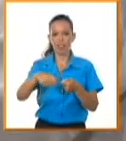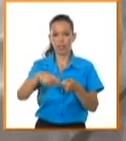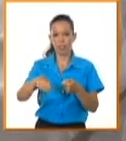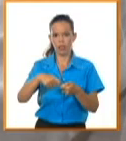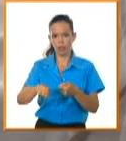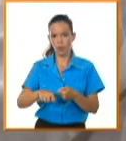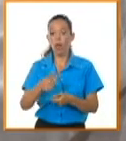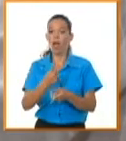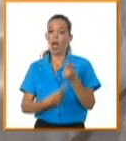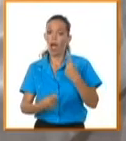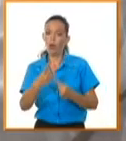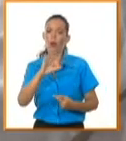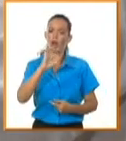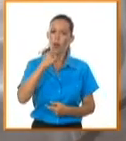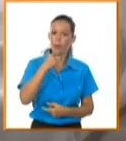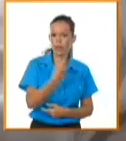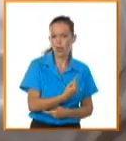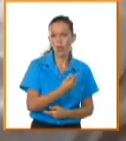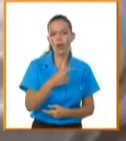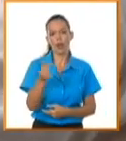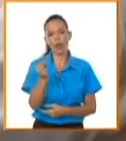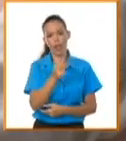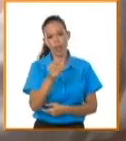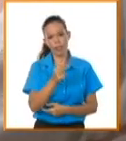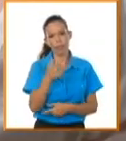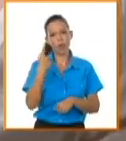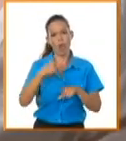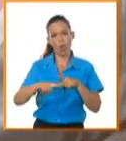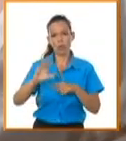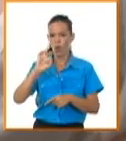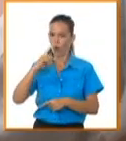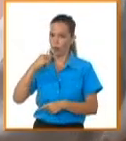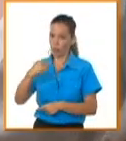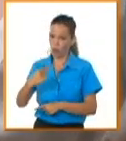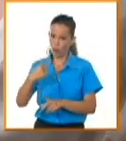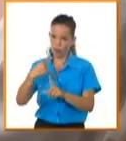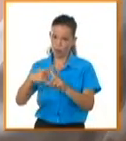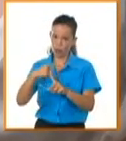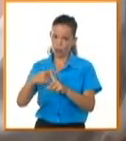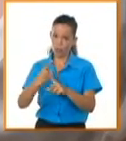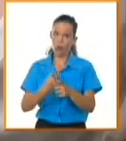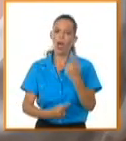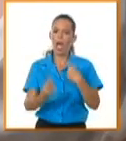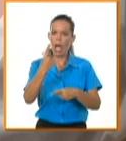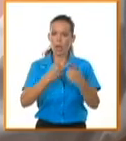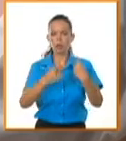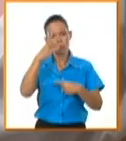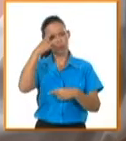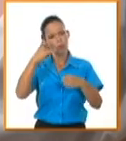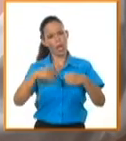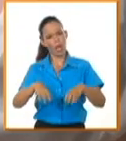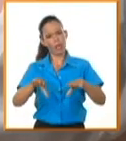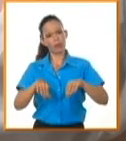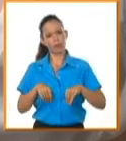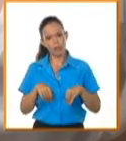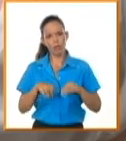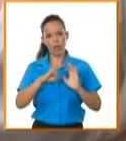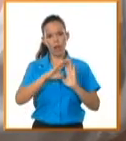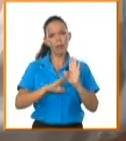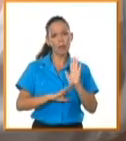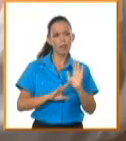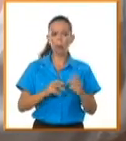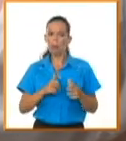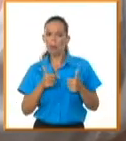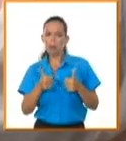Aunque ha habido ciertas cierto rechazo de algunos actores económicos hay otros que sí han acogido la medida y están participando del del